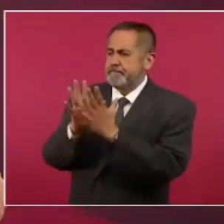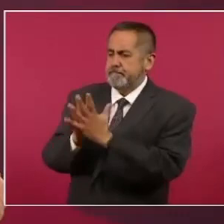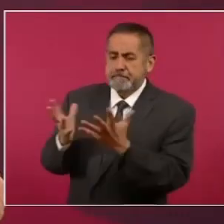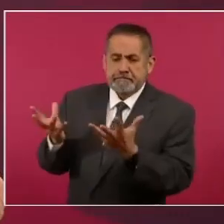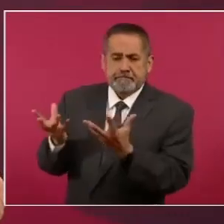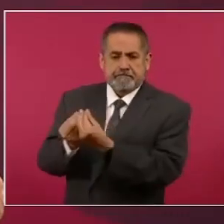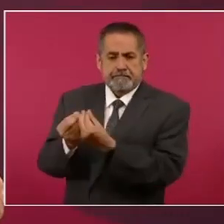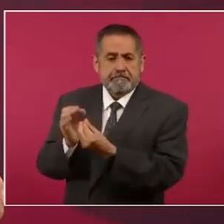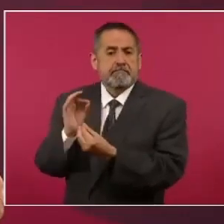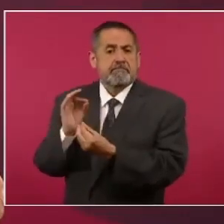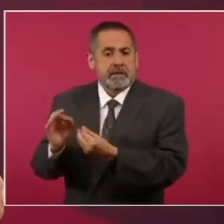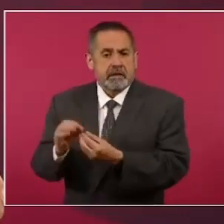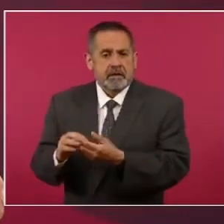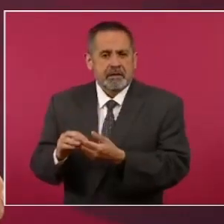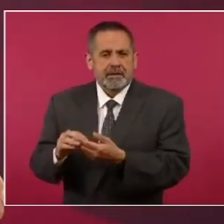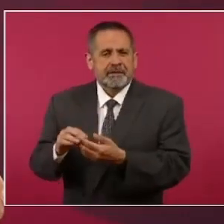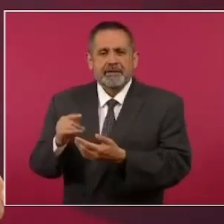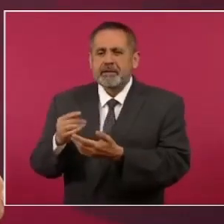la economía mixta